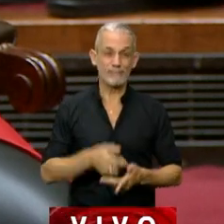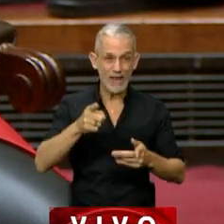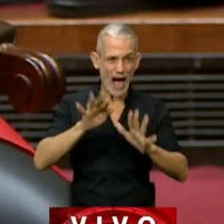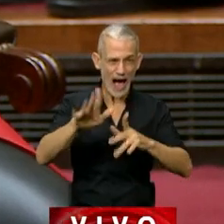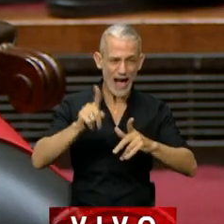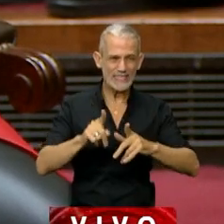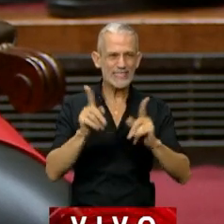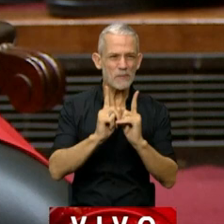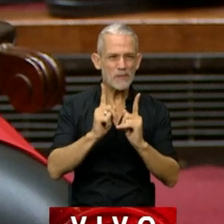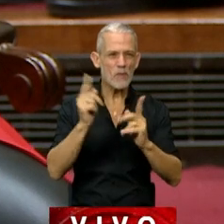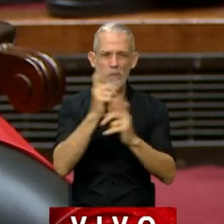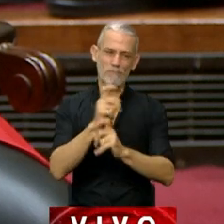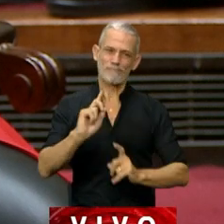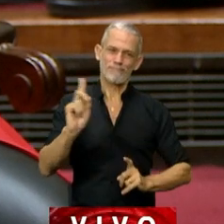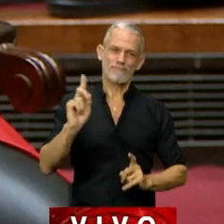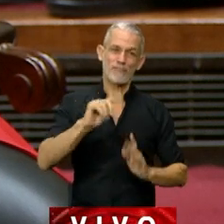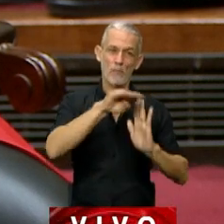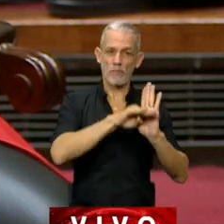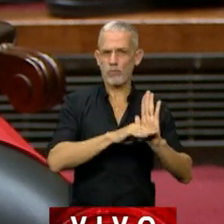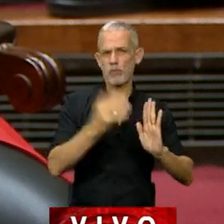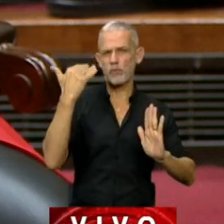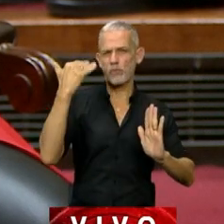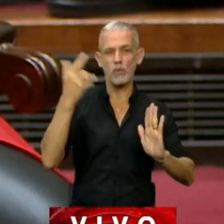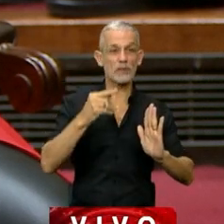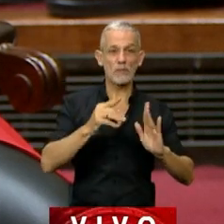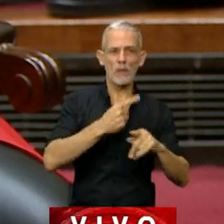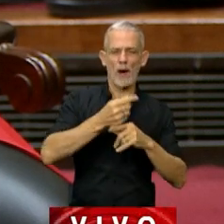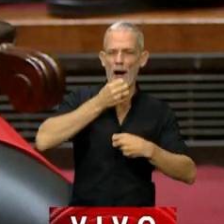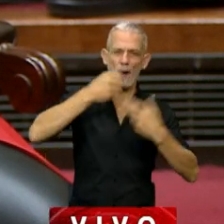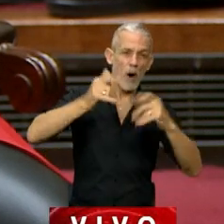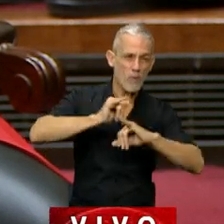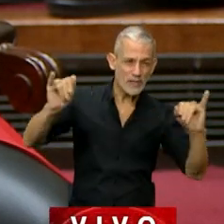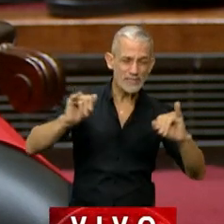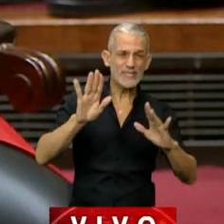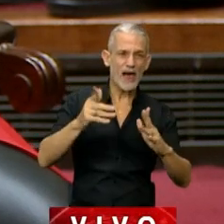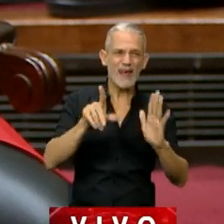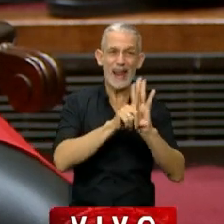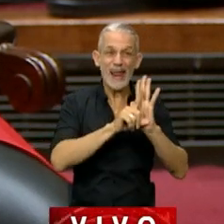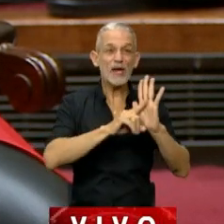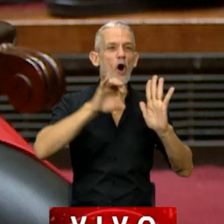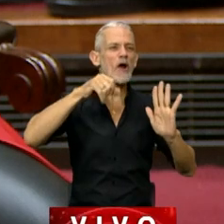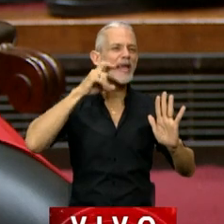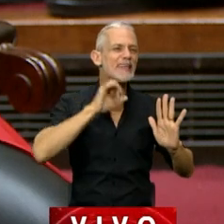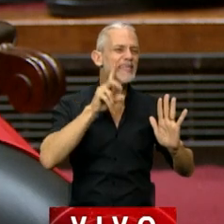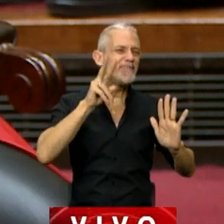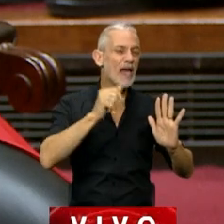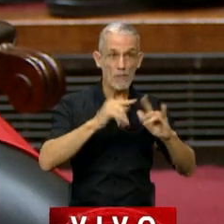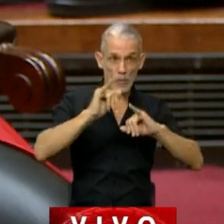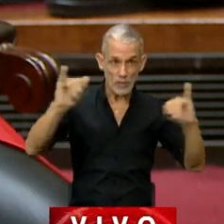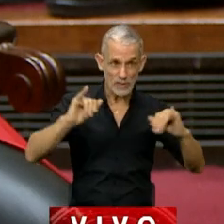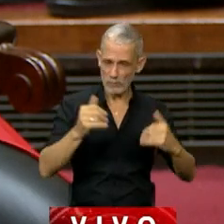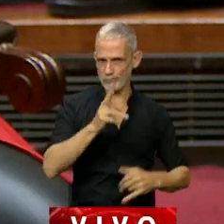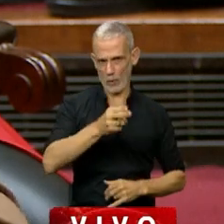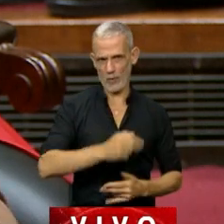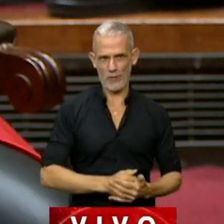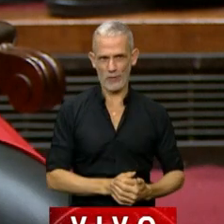Estas cosas no sucederían porque no se podía hacer cualquier publicidad en la ley Oñatibia. En